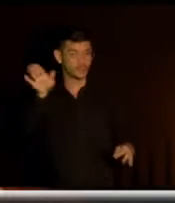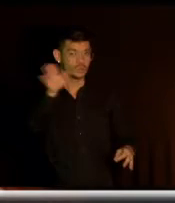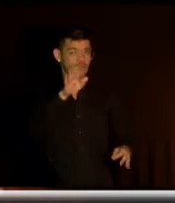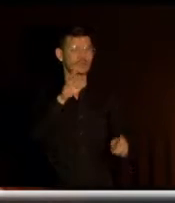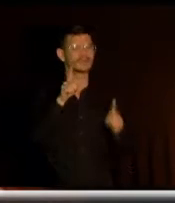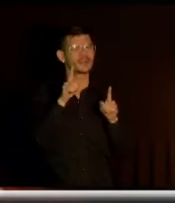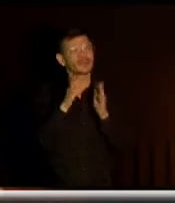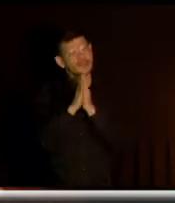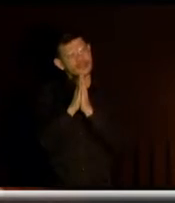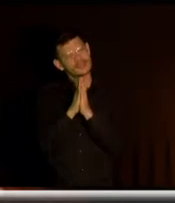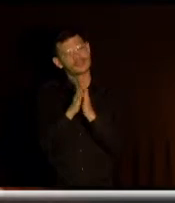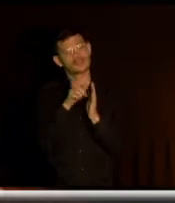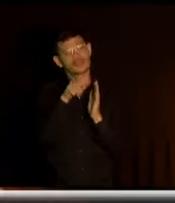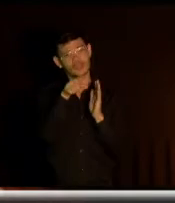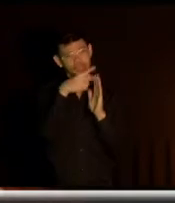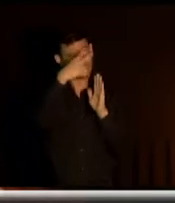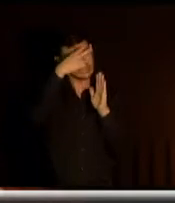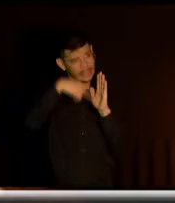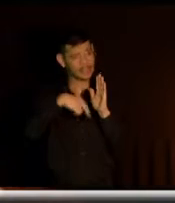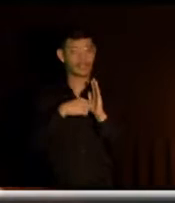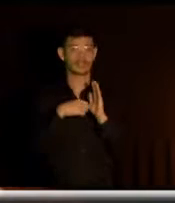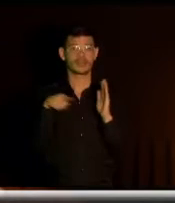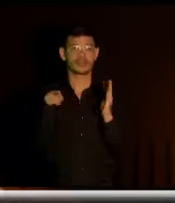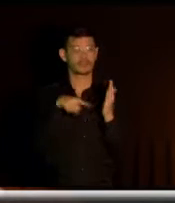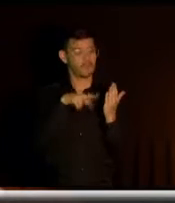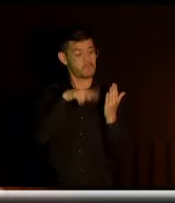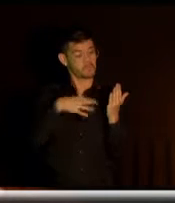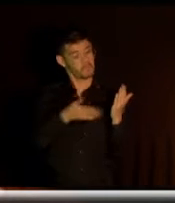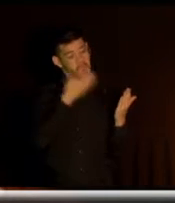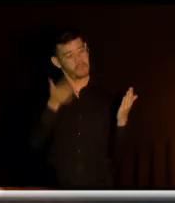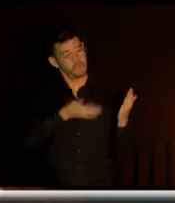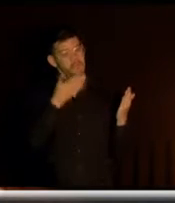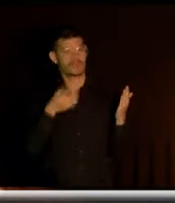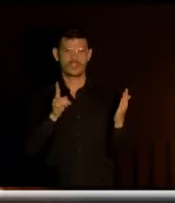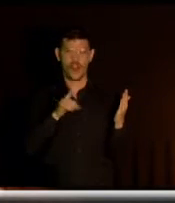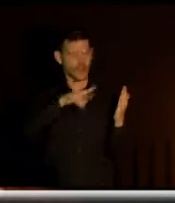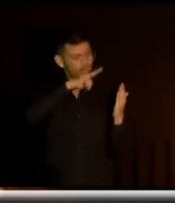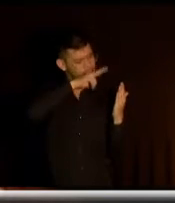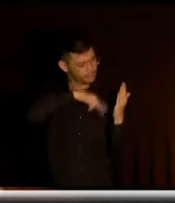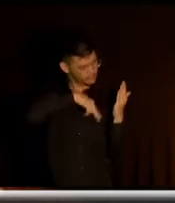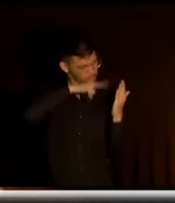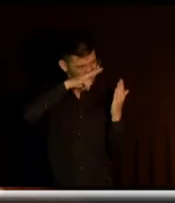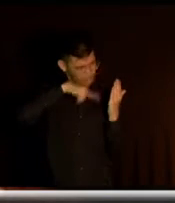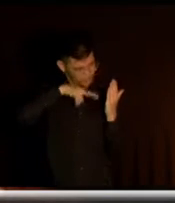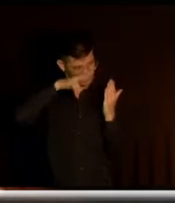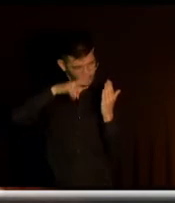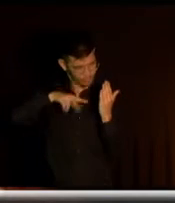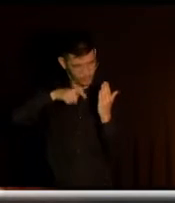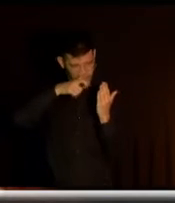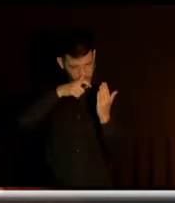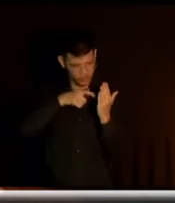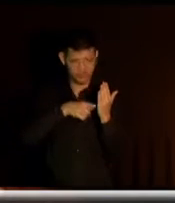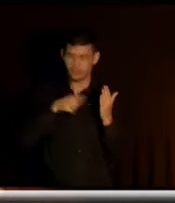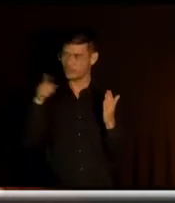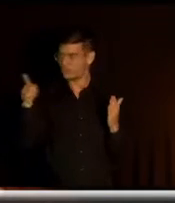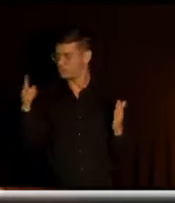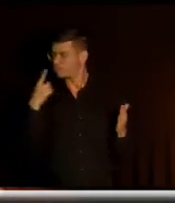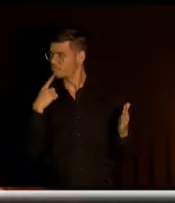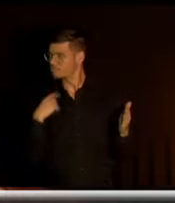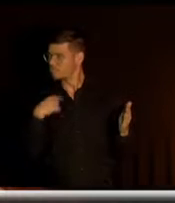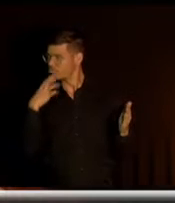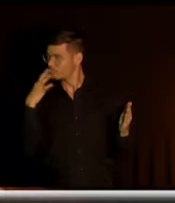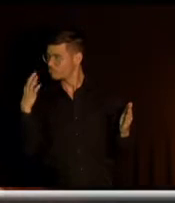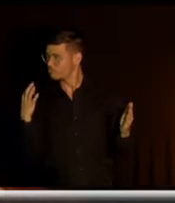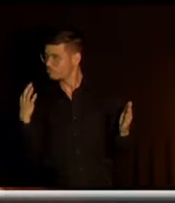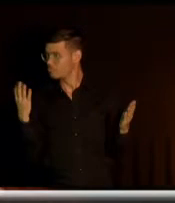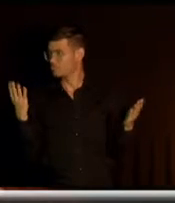leer. Lean, no traguen entero, miren si lo que le están diciendo realmente es verdad o si lo que le